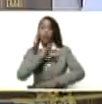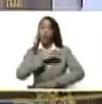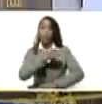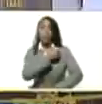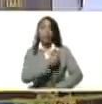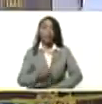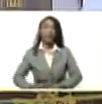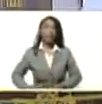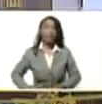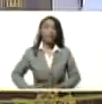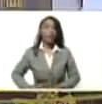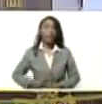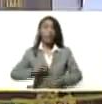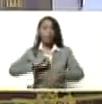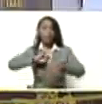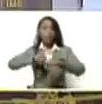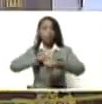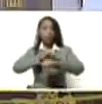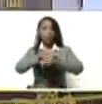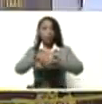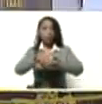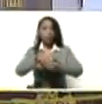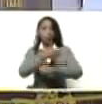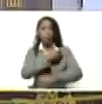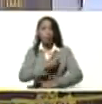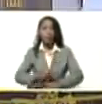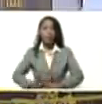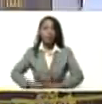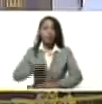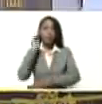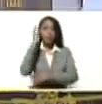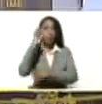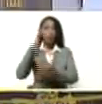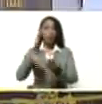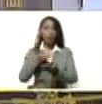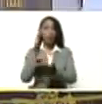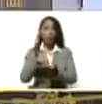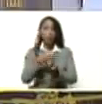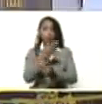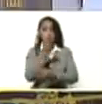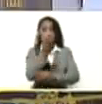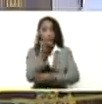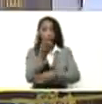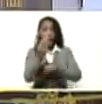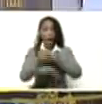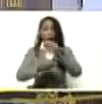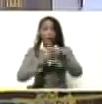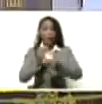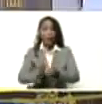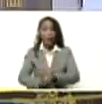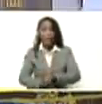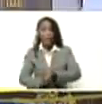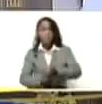a los emprendedores y emprendedoras con las 4 efe la formación